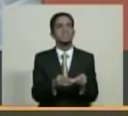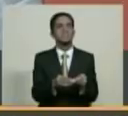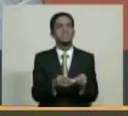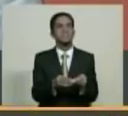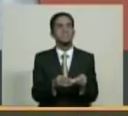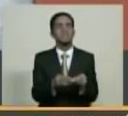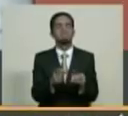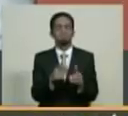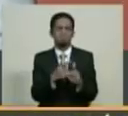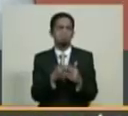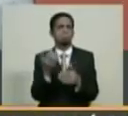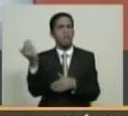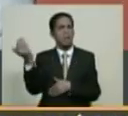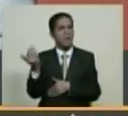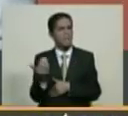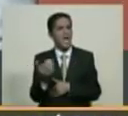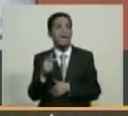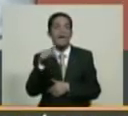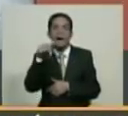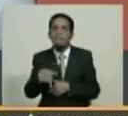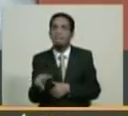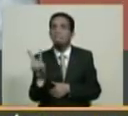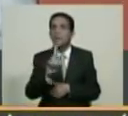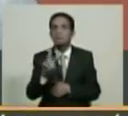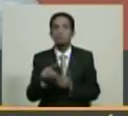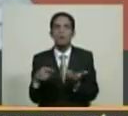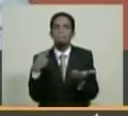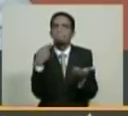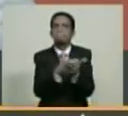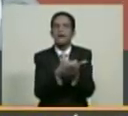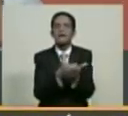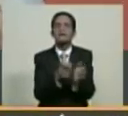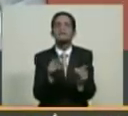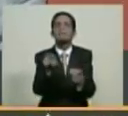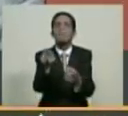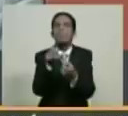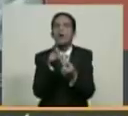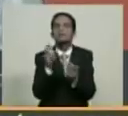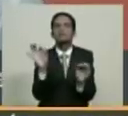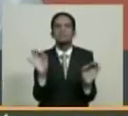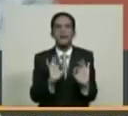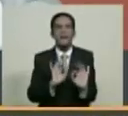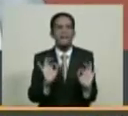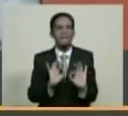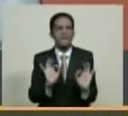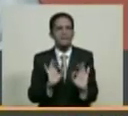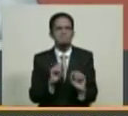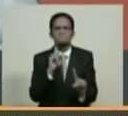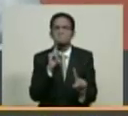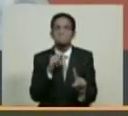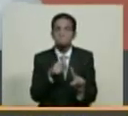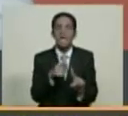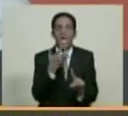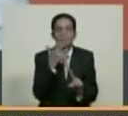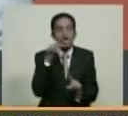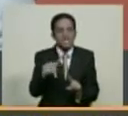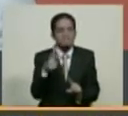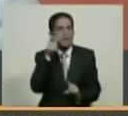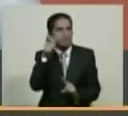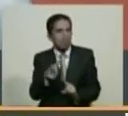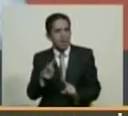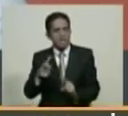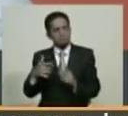puede traer perfectamente y aquí no va a pagar un solo bolívar de impuesto, ni por arancel ni por IVA. para que la producción y ese